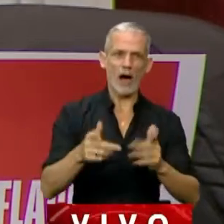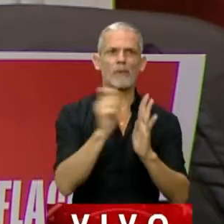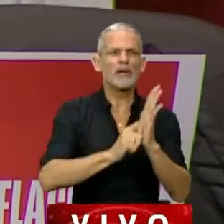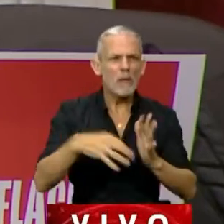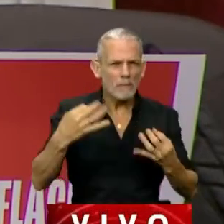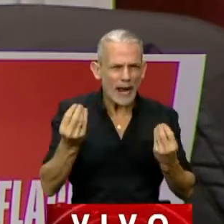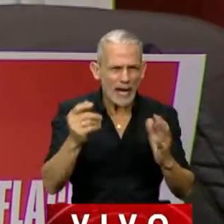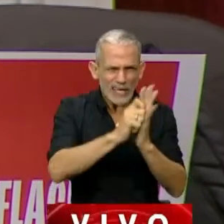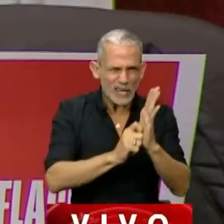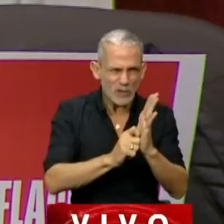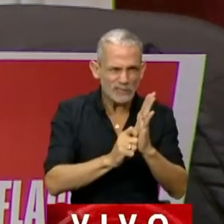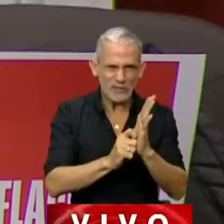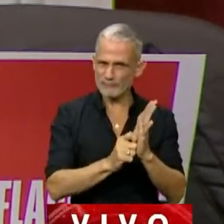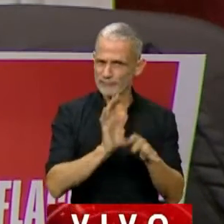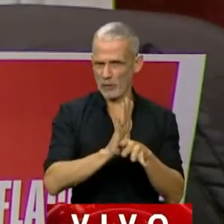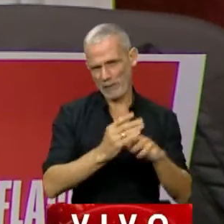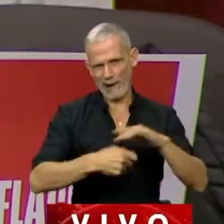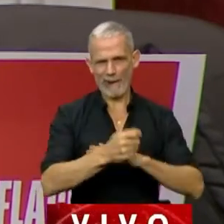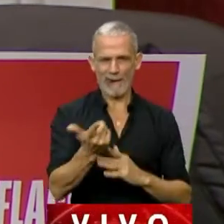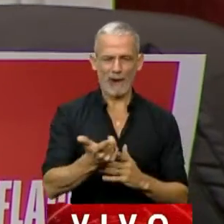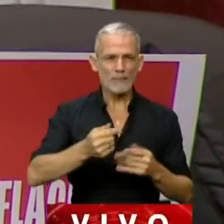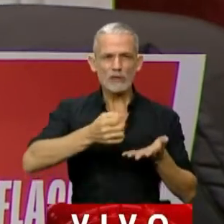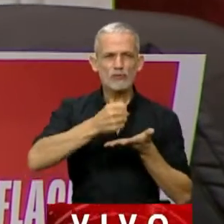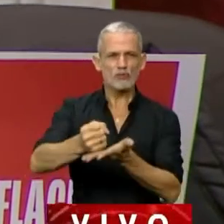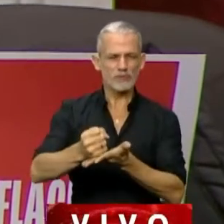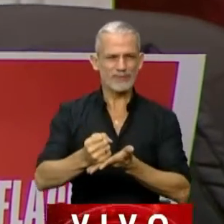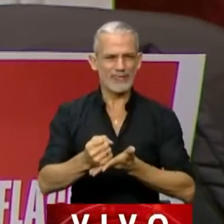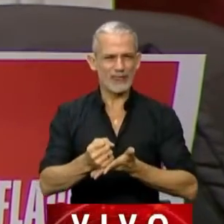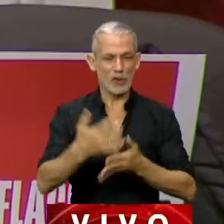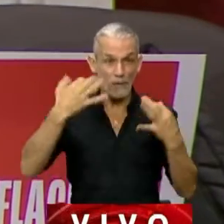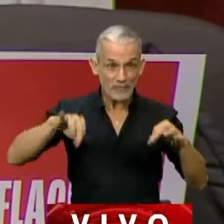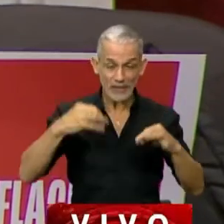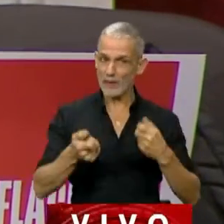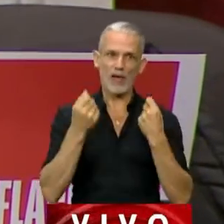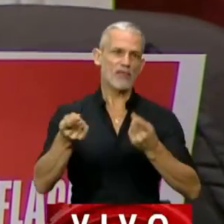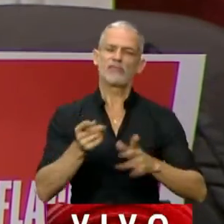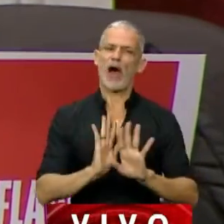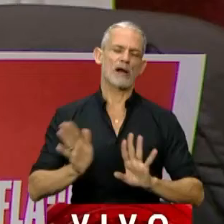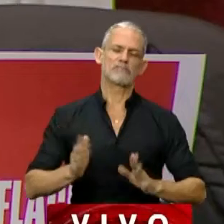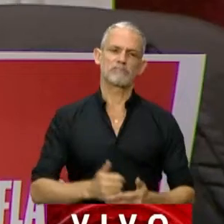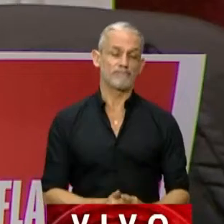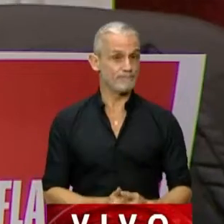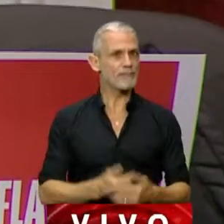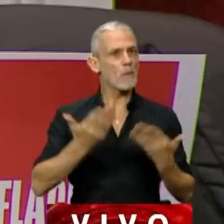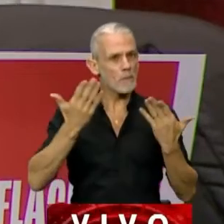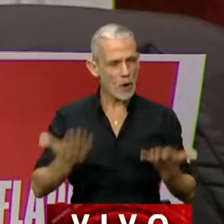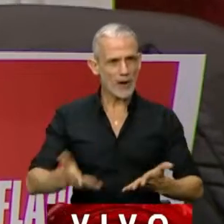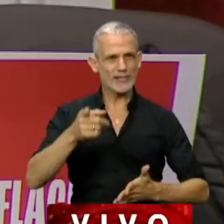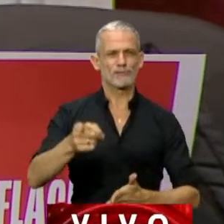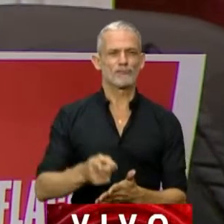debería poder acceder a un subsidio que no puede ser de indigencia, sino que debería garantizar el acceso. Por